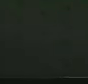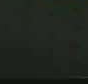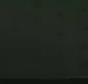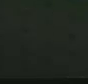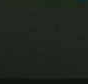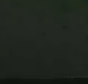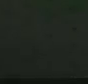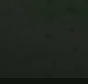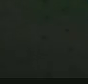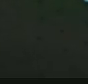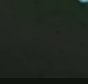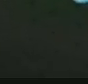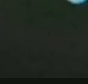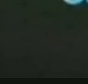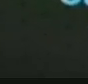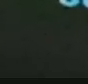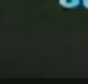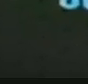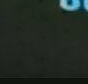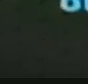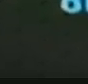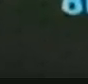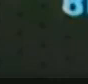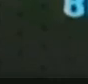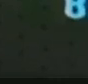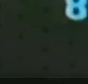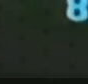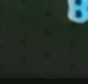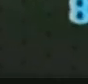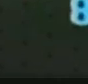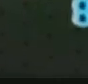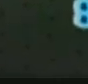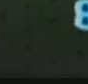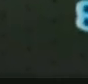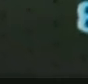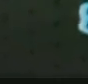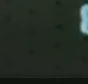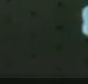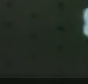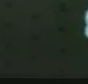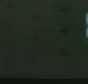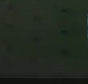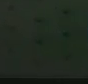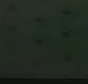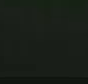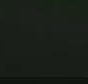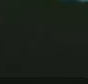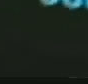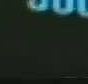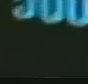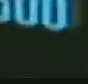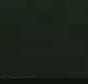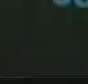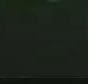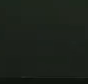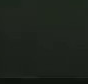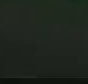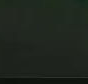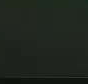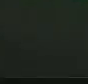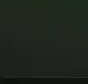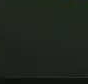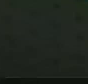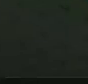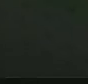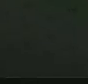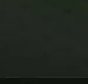carpetas comprenden todos los elementos de iluminación, pupitres, agua, comedor. Y entonces es todo un parte de